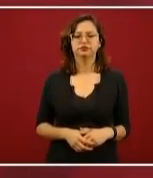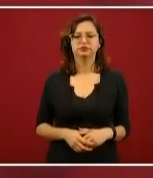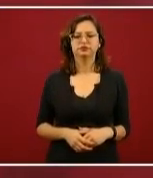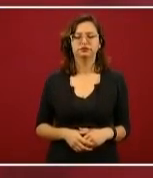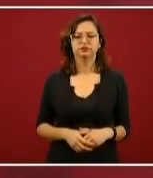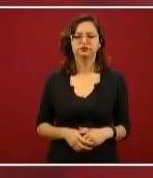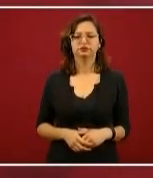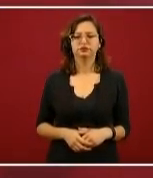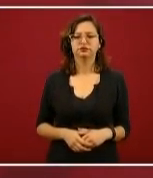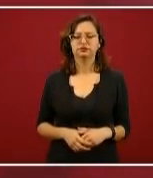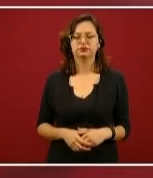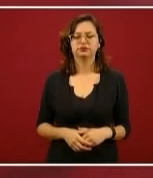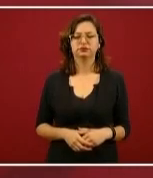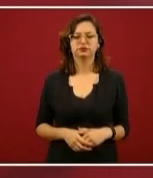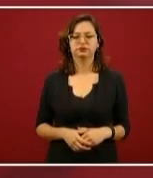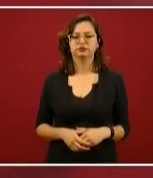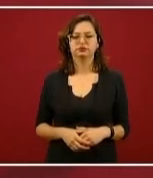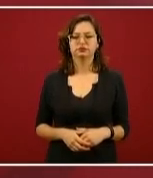se nos